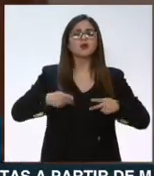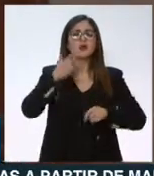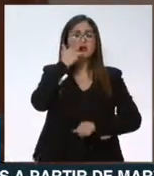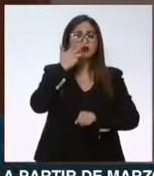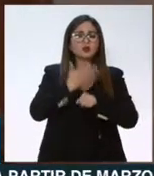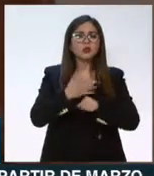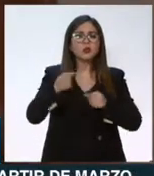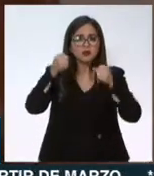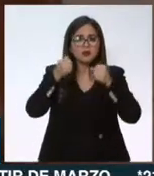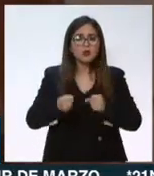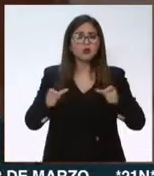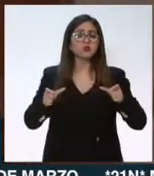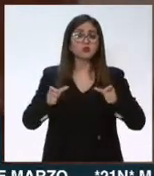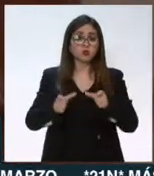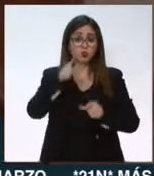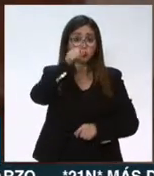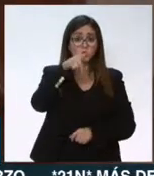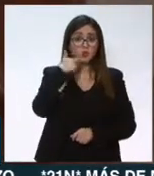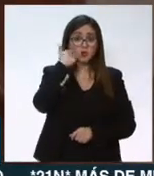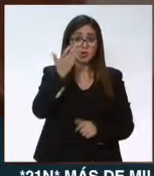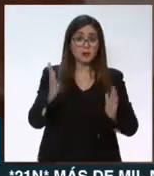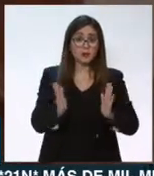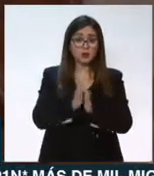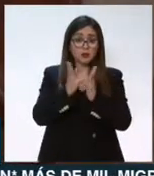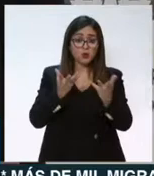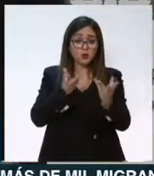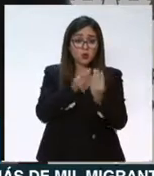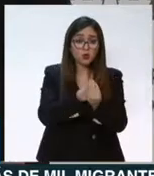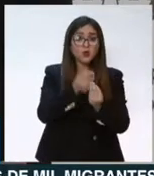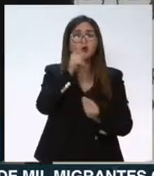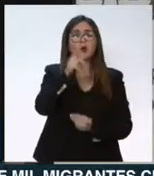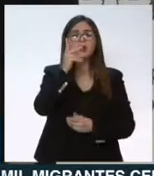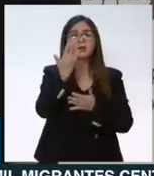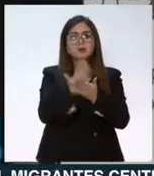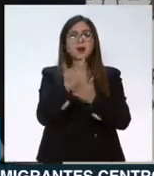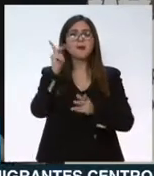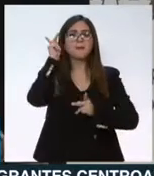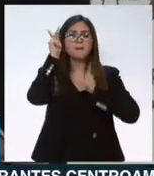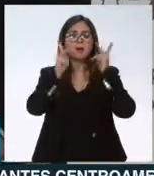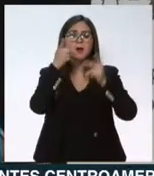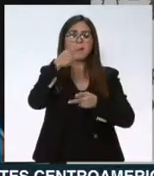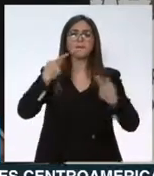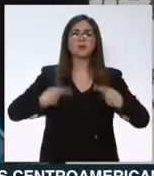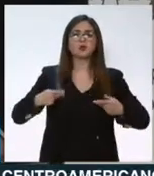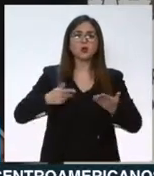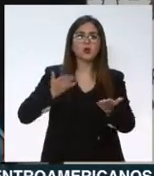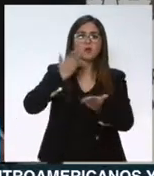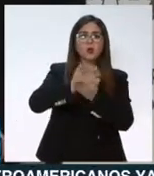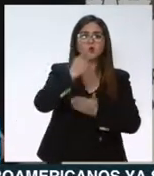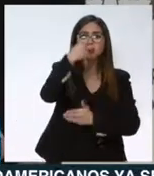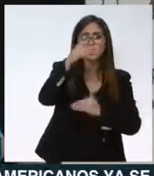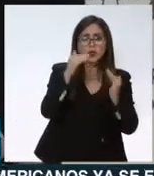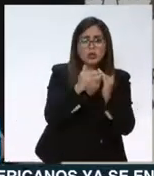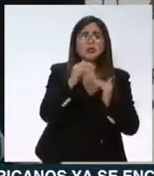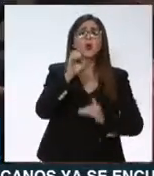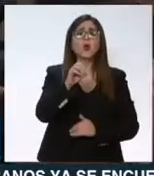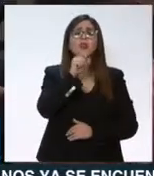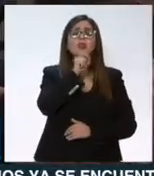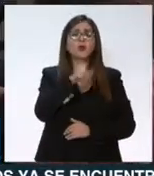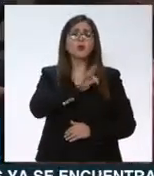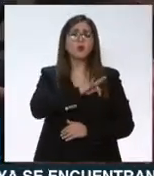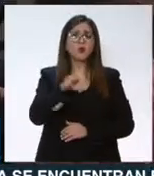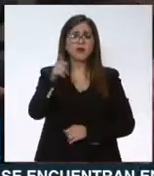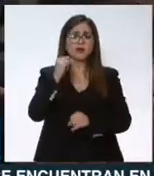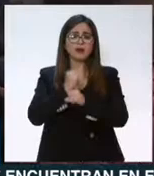justicia. Si a usted le interesa participar, manténgase pendiente de la visita de un promotor en su domicilio o bien puede acceder al siguiente portal.